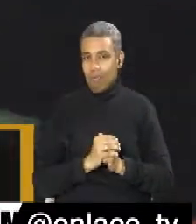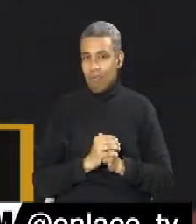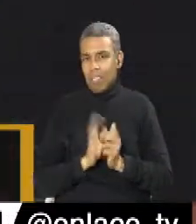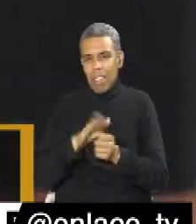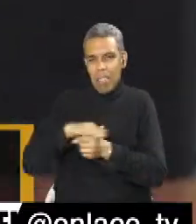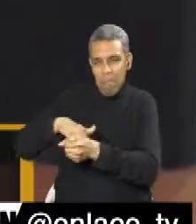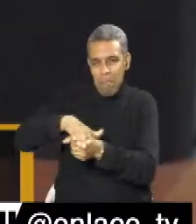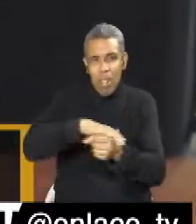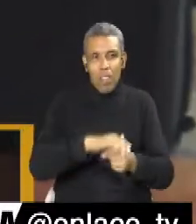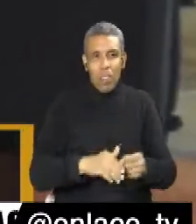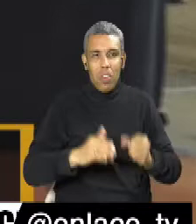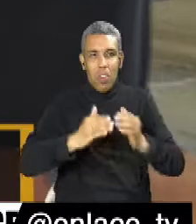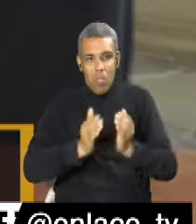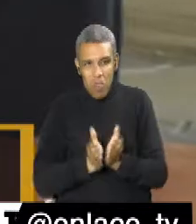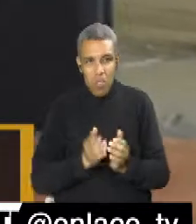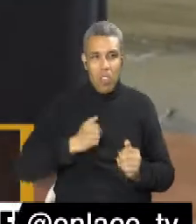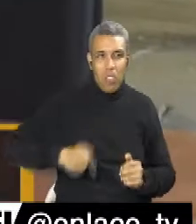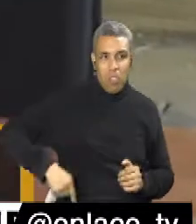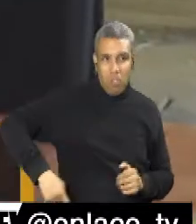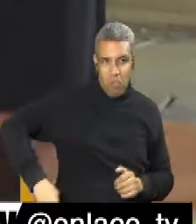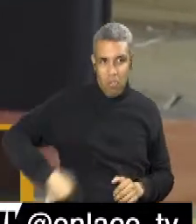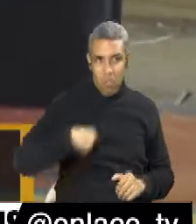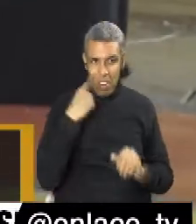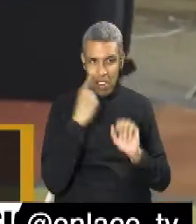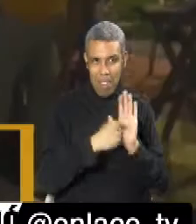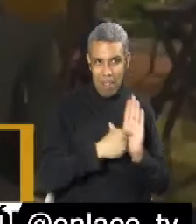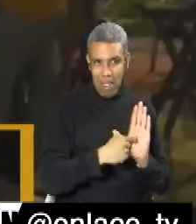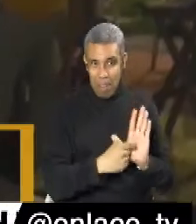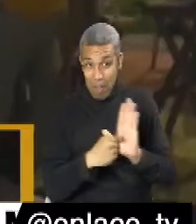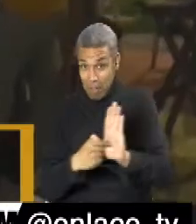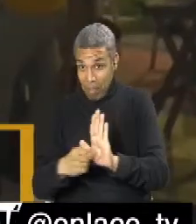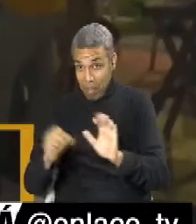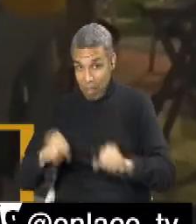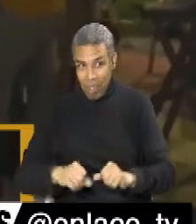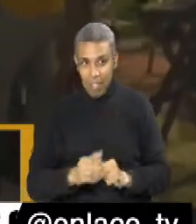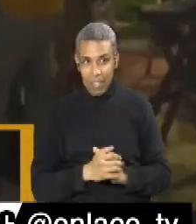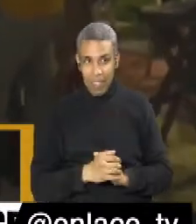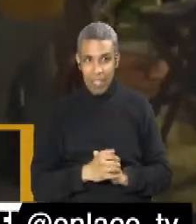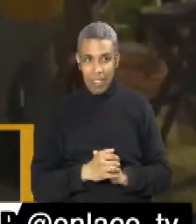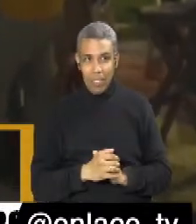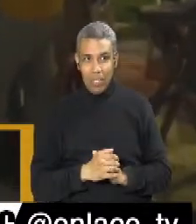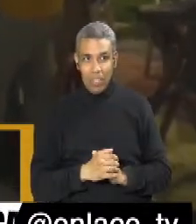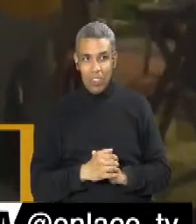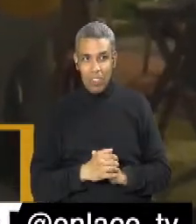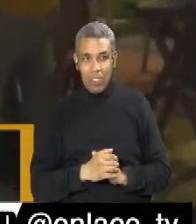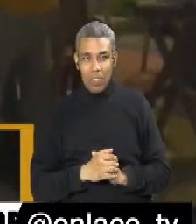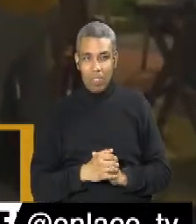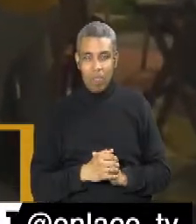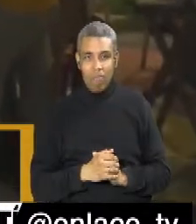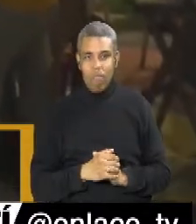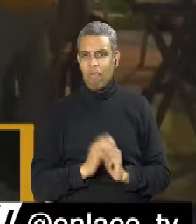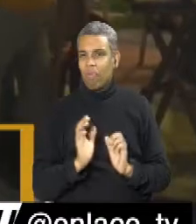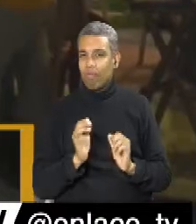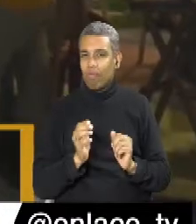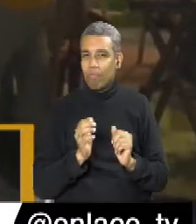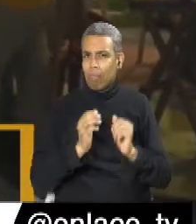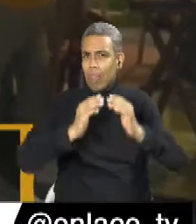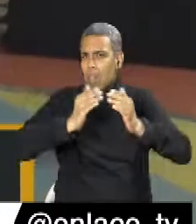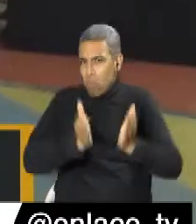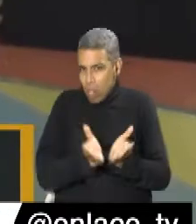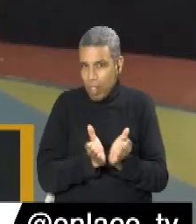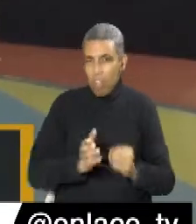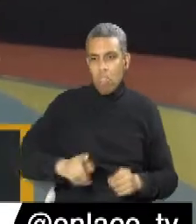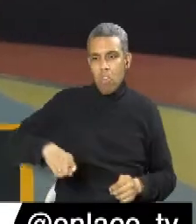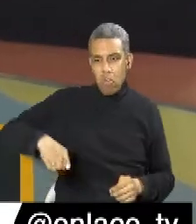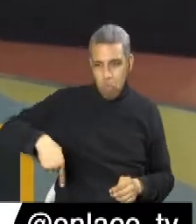instituciones educativas e igualmente a las comunidades que así lo requieran. La campaña, como dije inicialmente, la estamos haciendo en instituciones educativas.